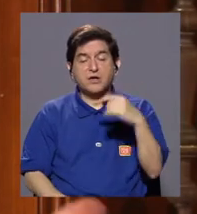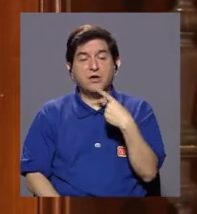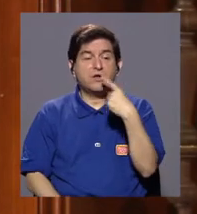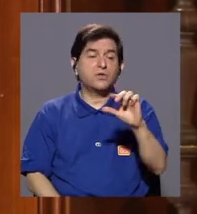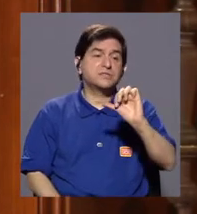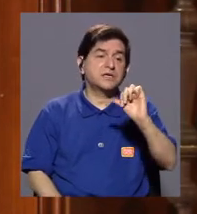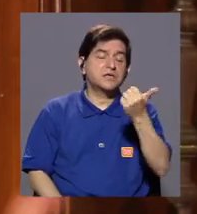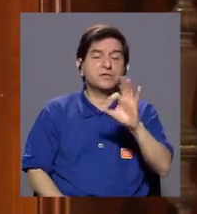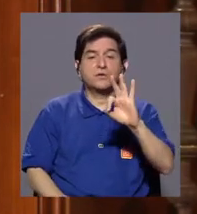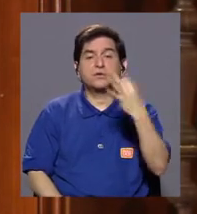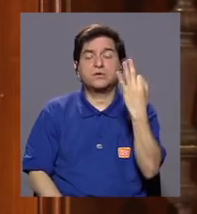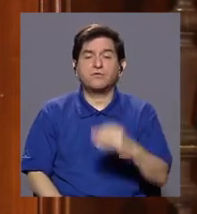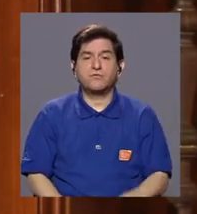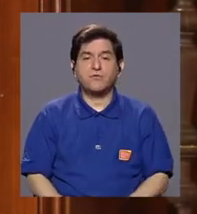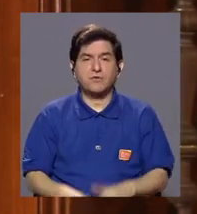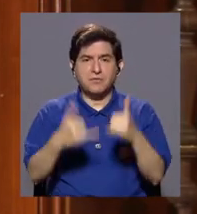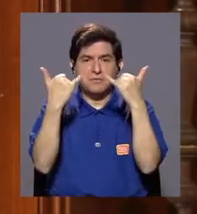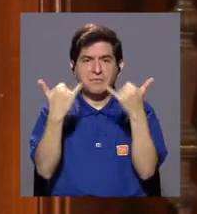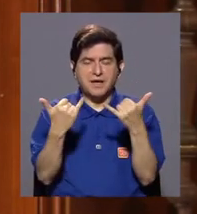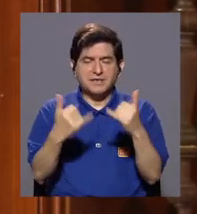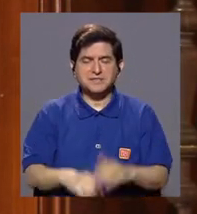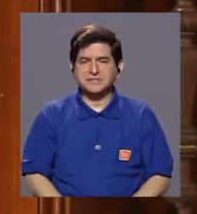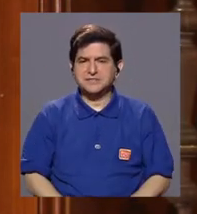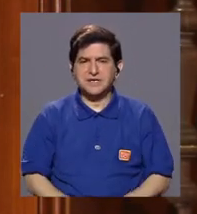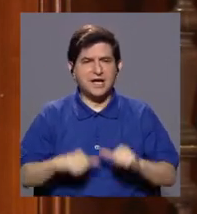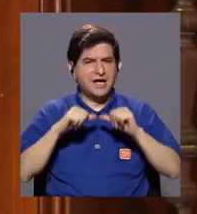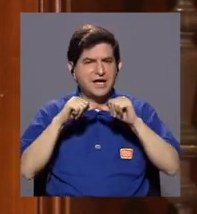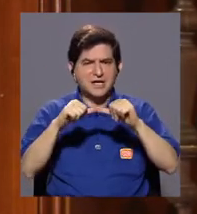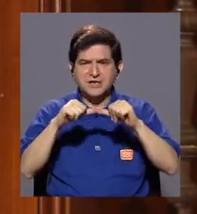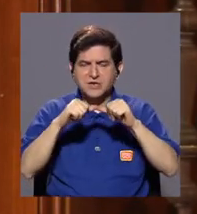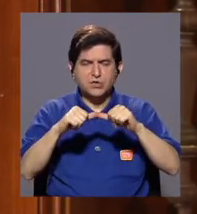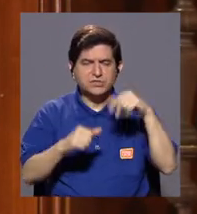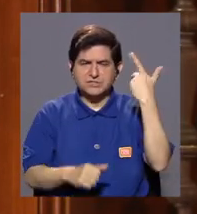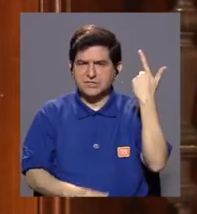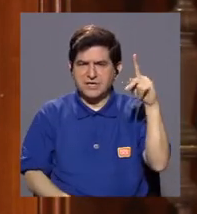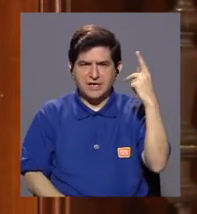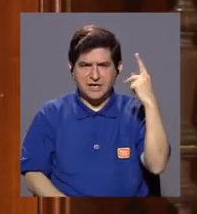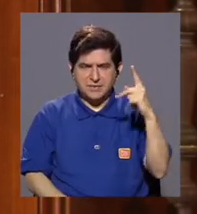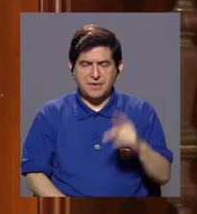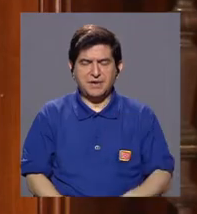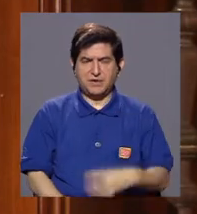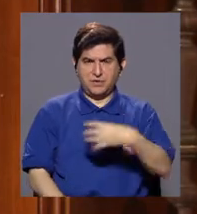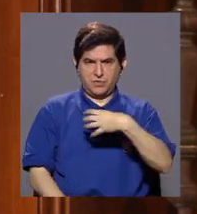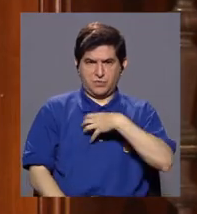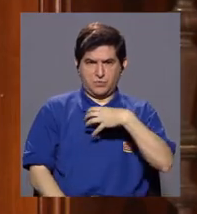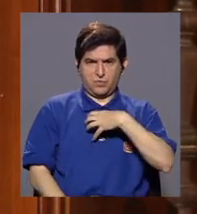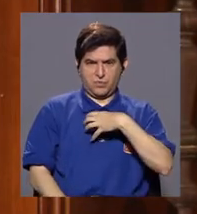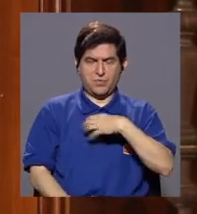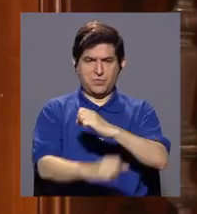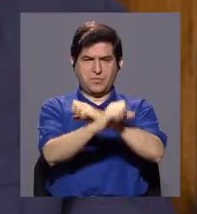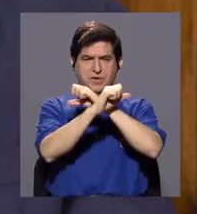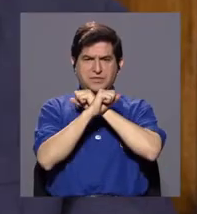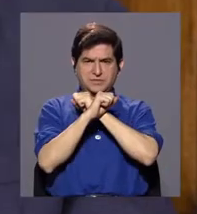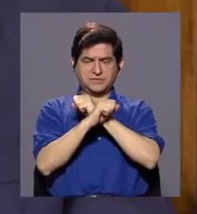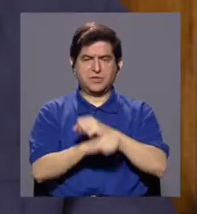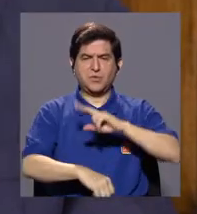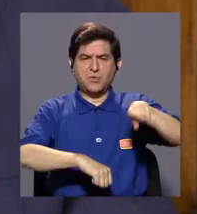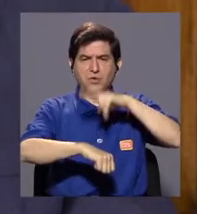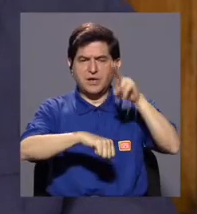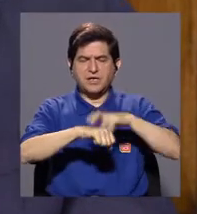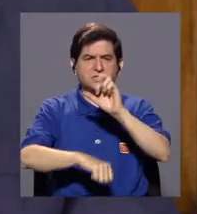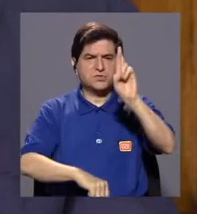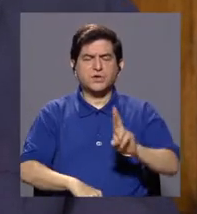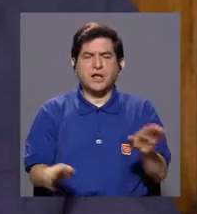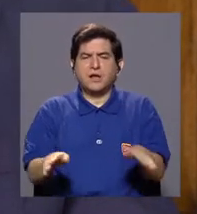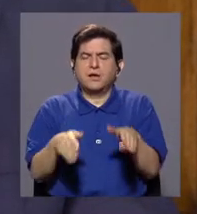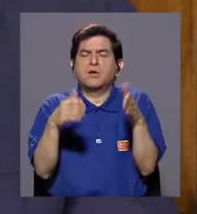para decirlo de otra manera, para que dejara de ser un riesgo para la propia seguridad